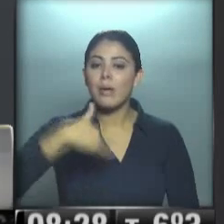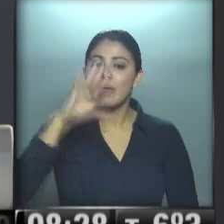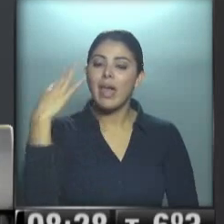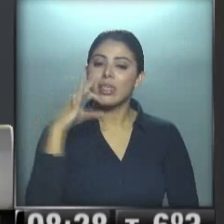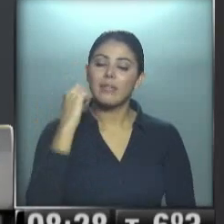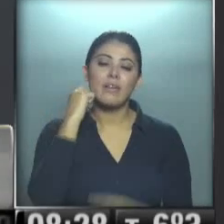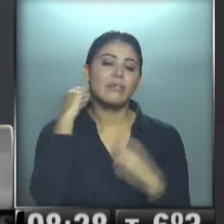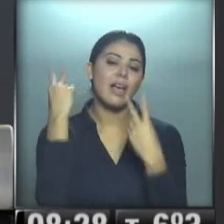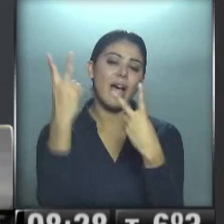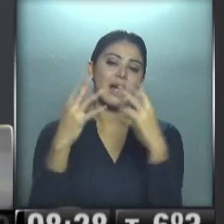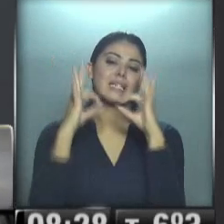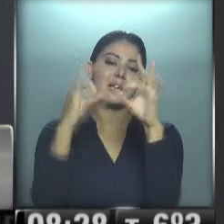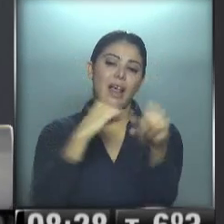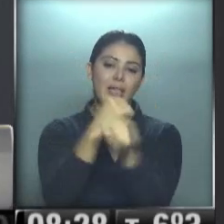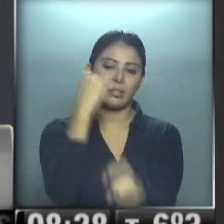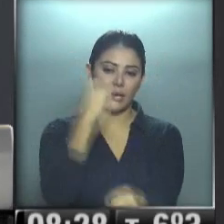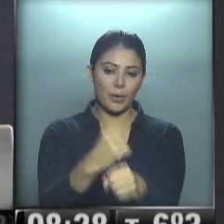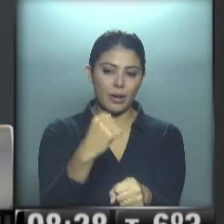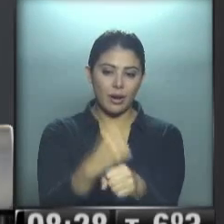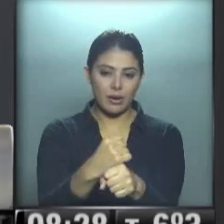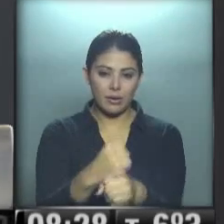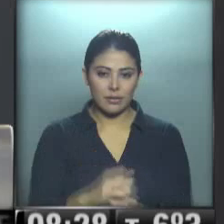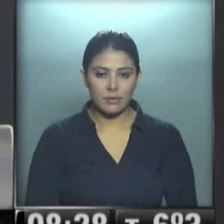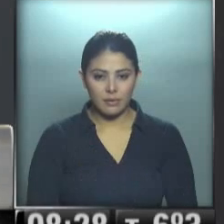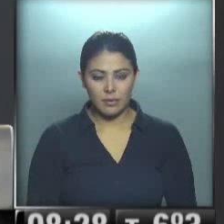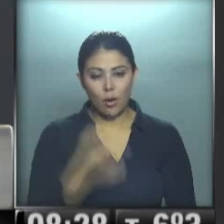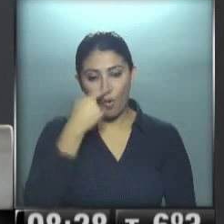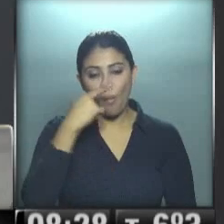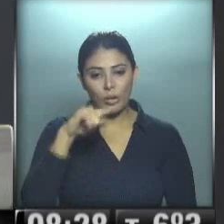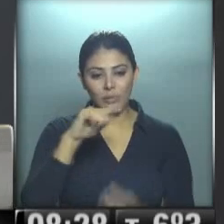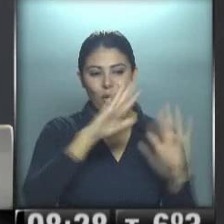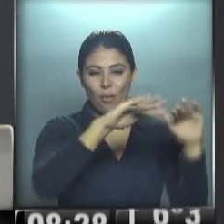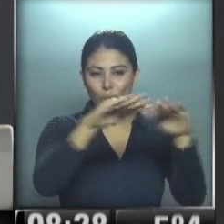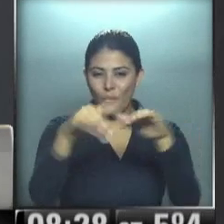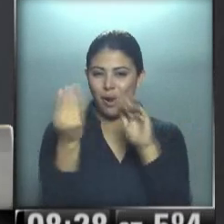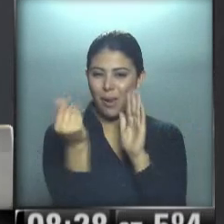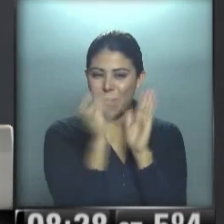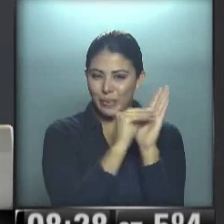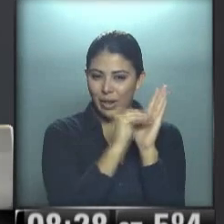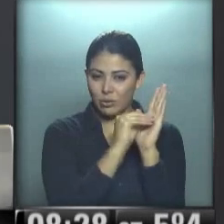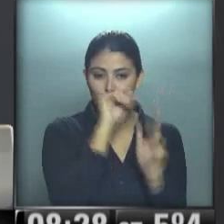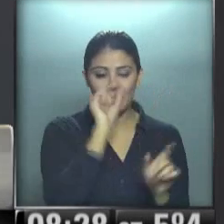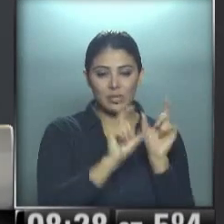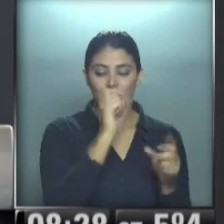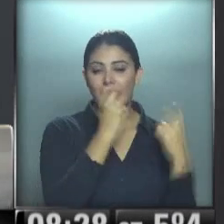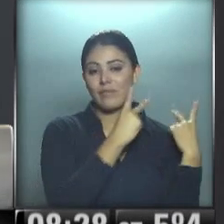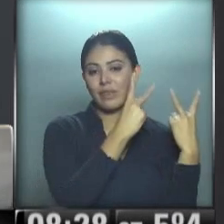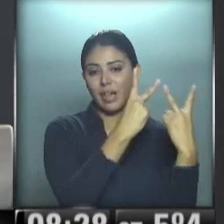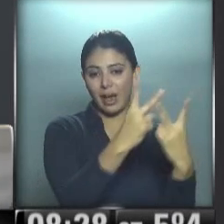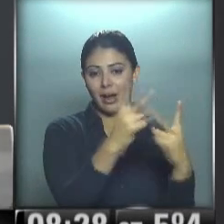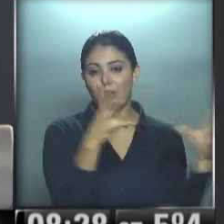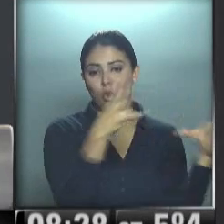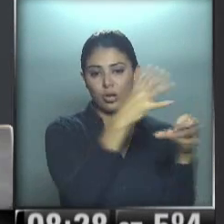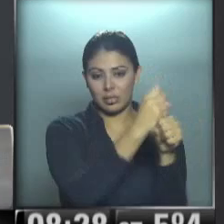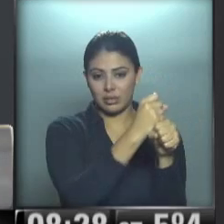trasladarse para llegar a trabajar y por último equiparar la tarifa que abonan los usuarios de línea